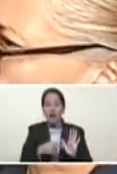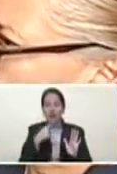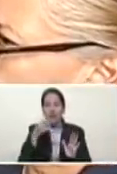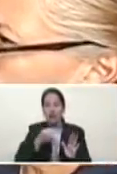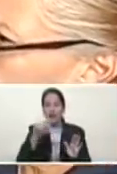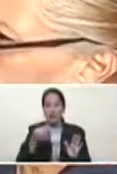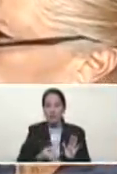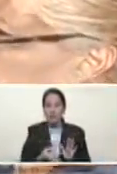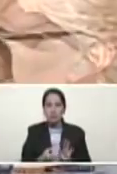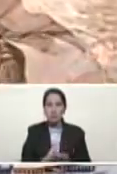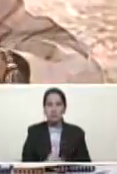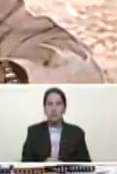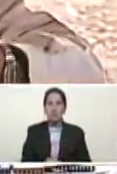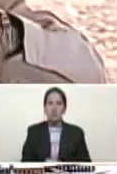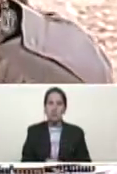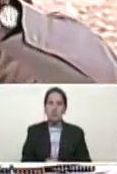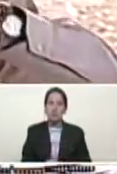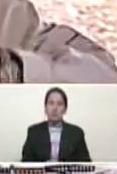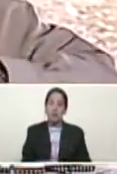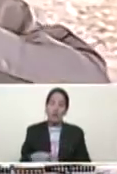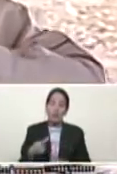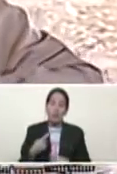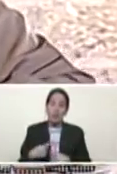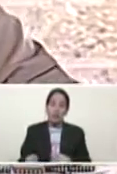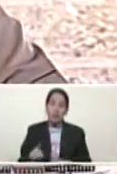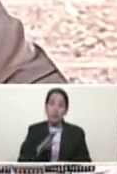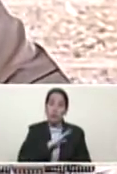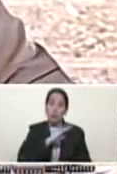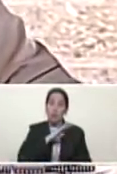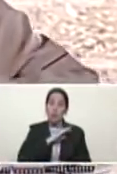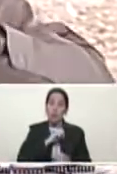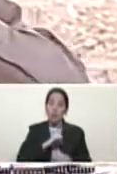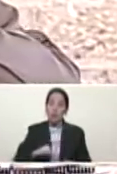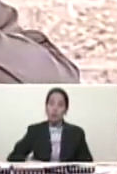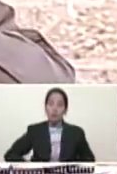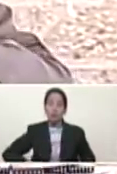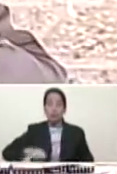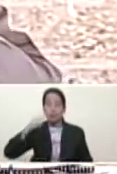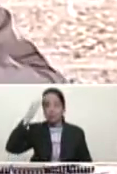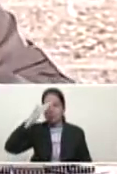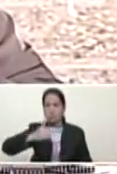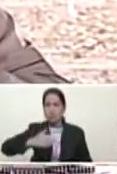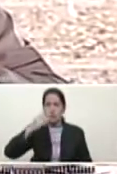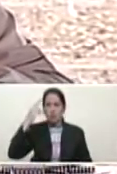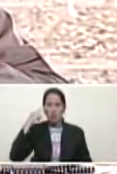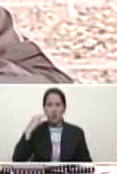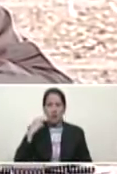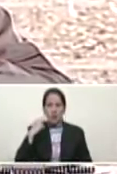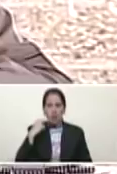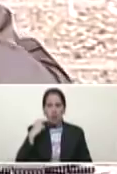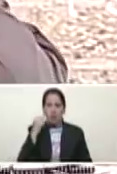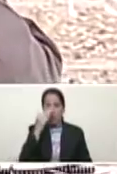Mientras tanto, la propia Fuerza Armada Nacional Bolivariana, desde el Estado Mayor Superior,